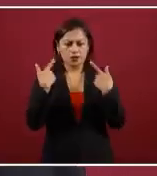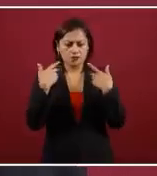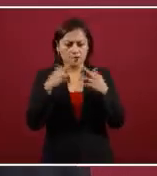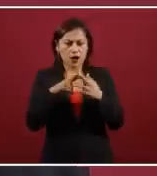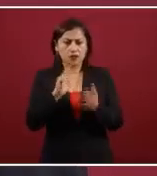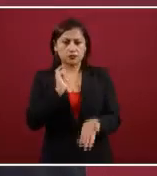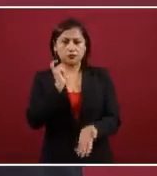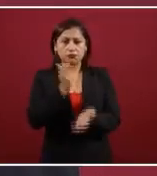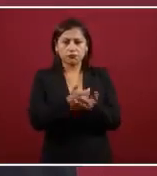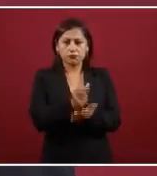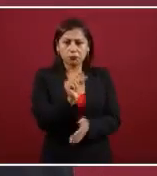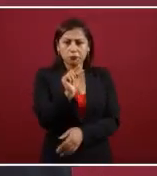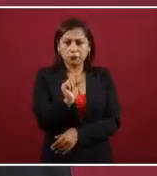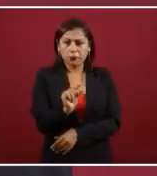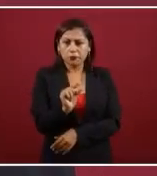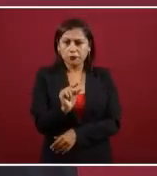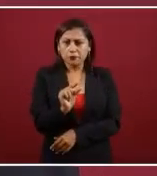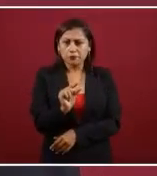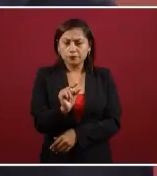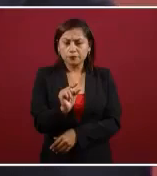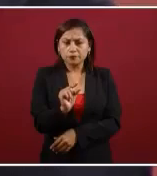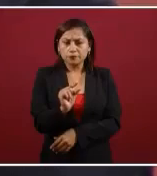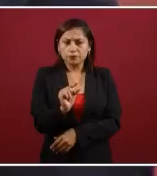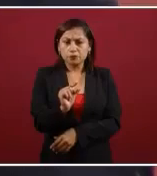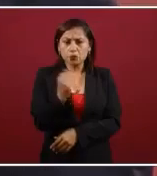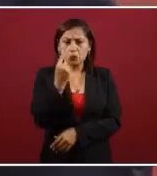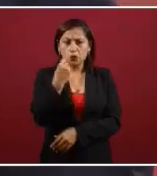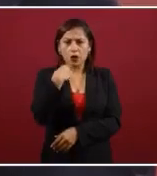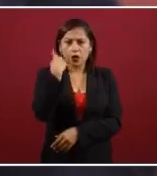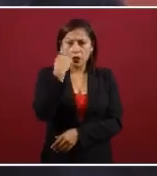los maestros por hora, por asignatura,